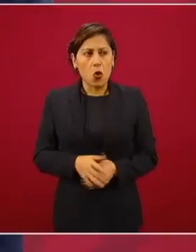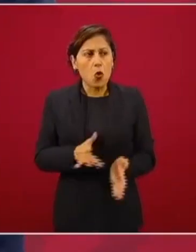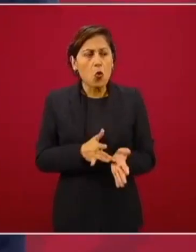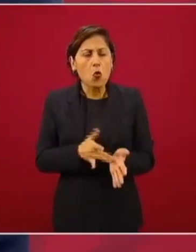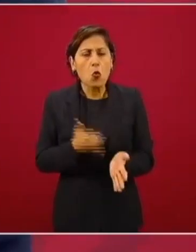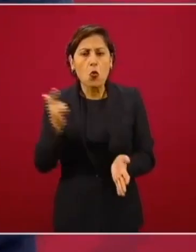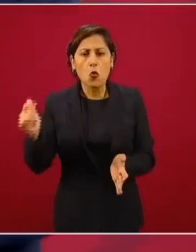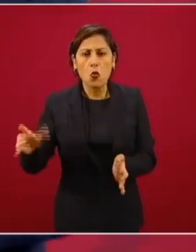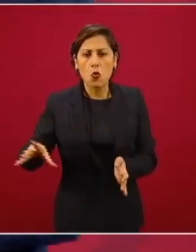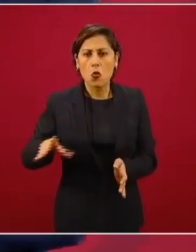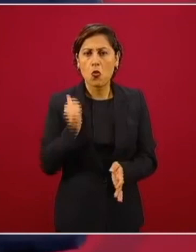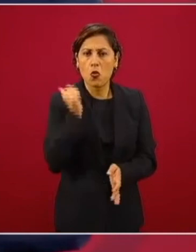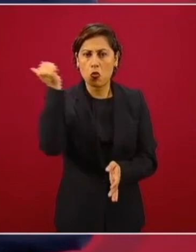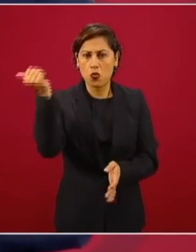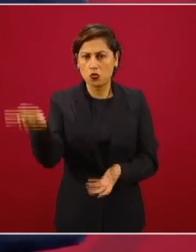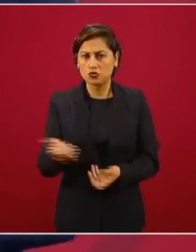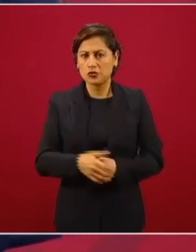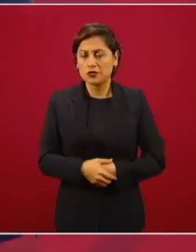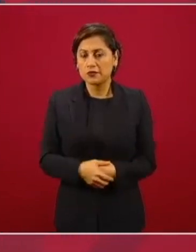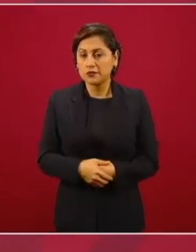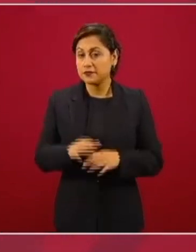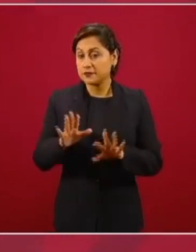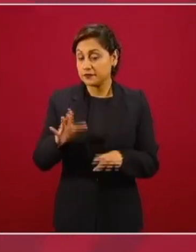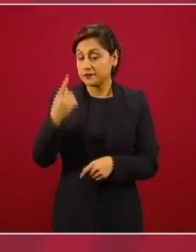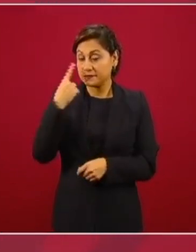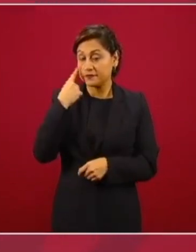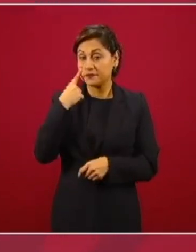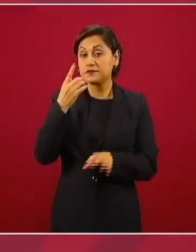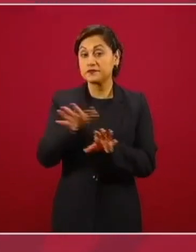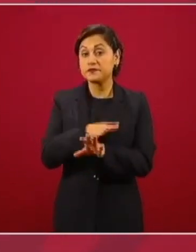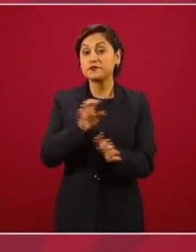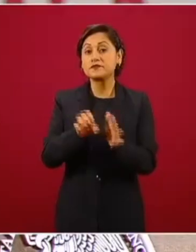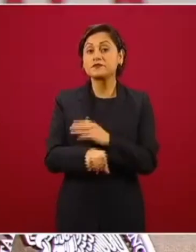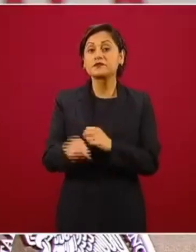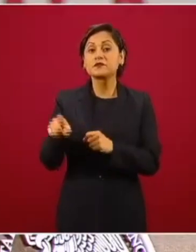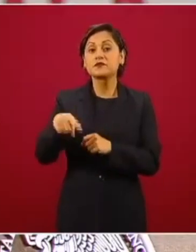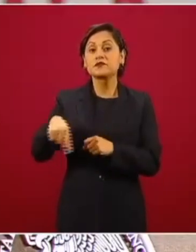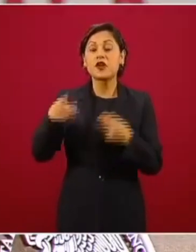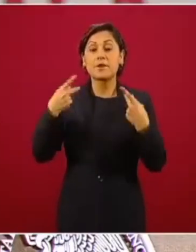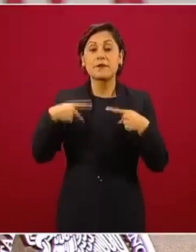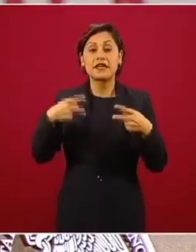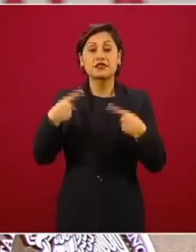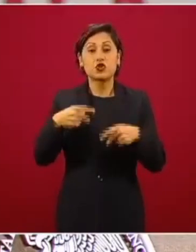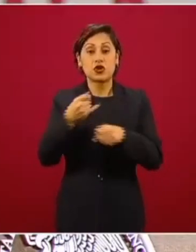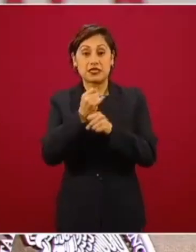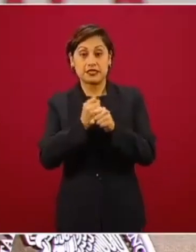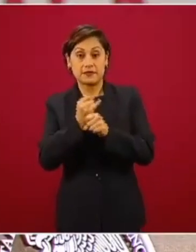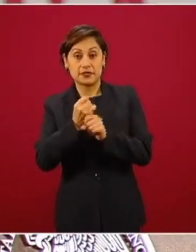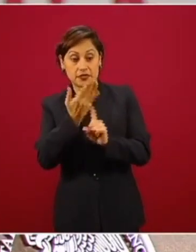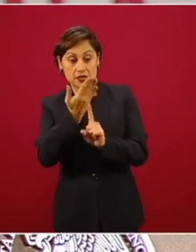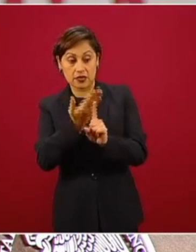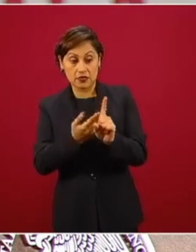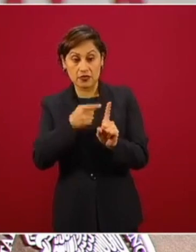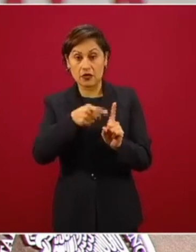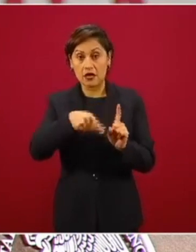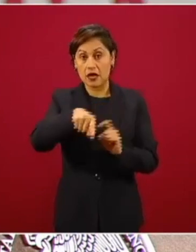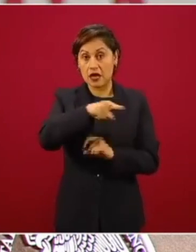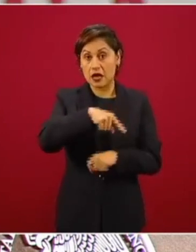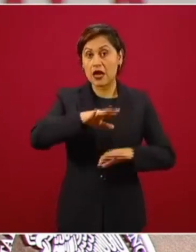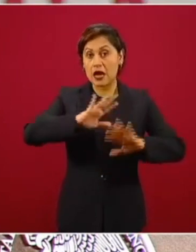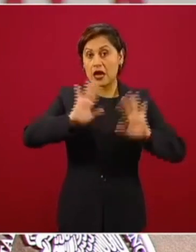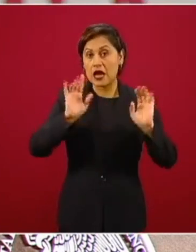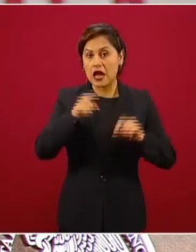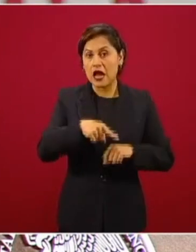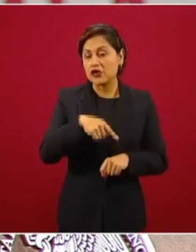están exentos, ¿no?, de cometer actos de corrupción. Pues está